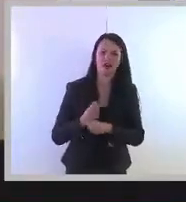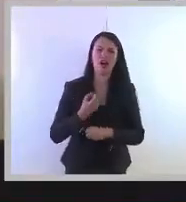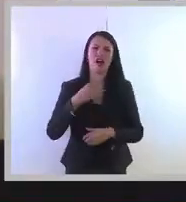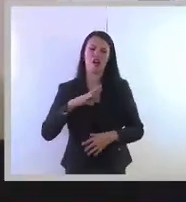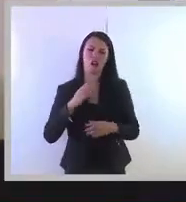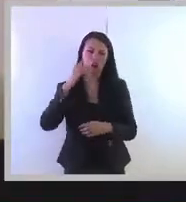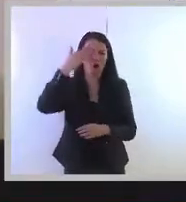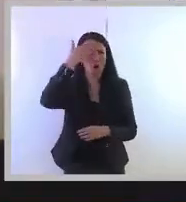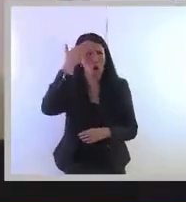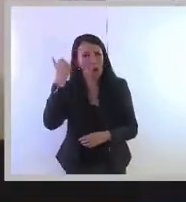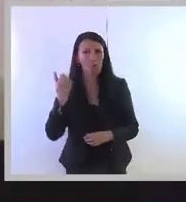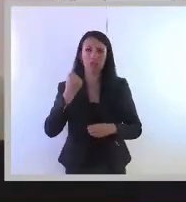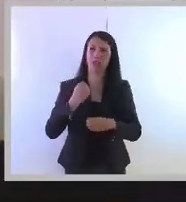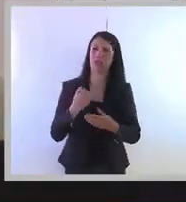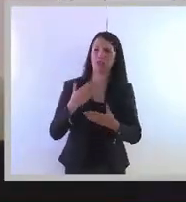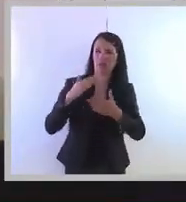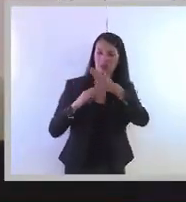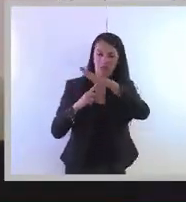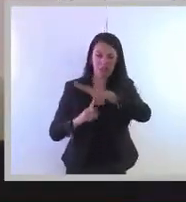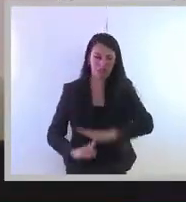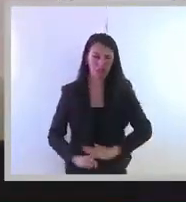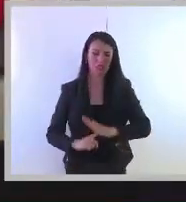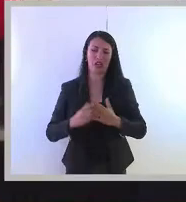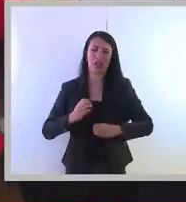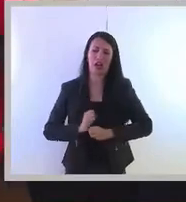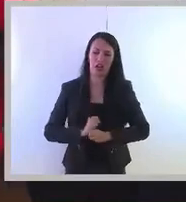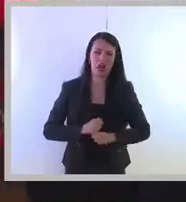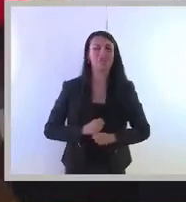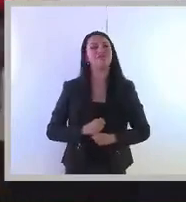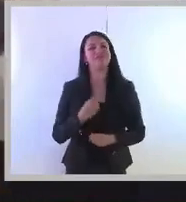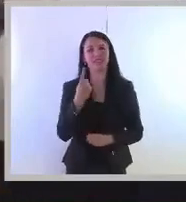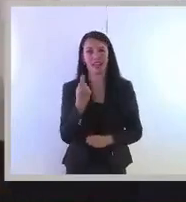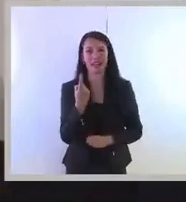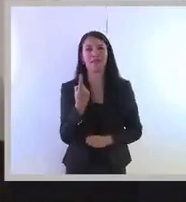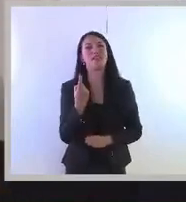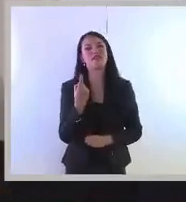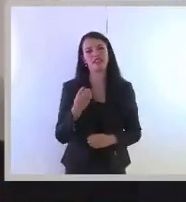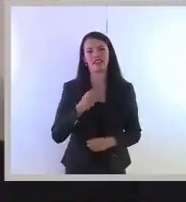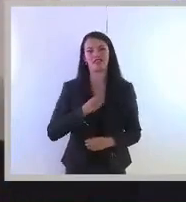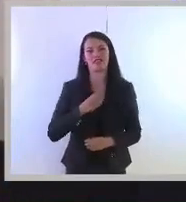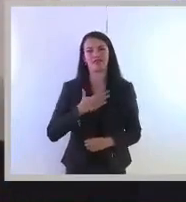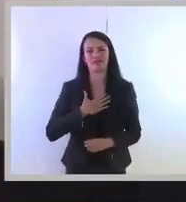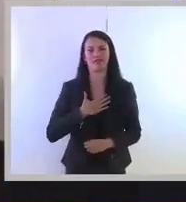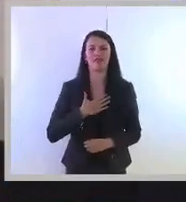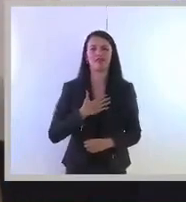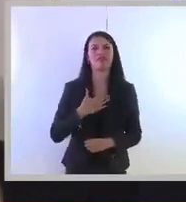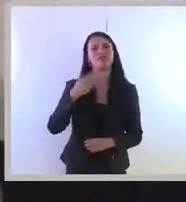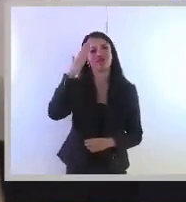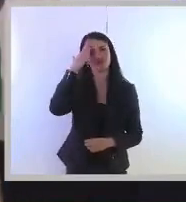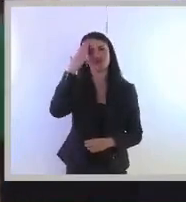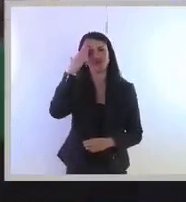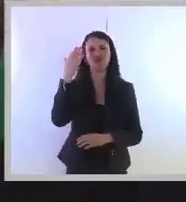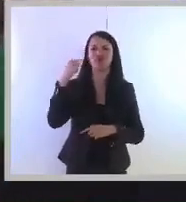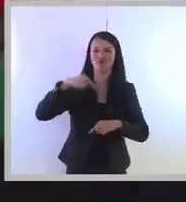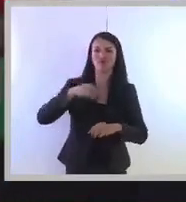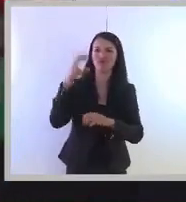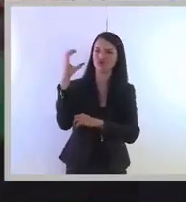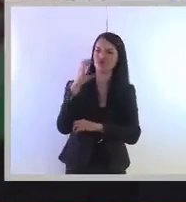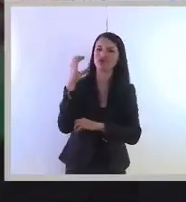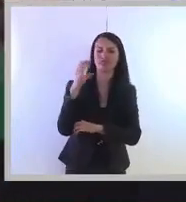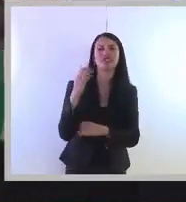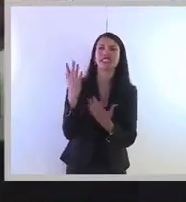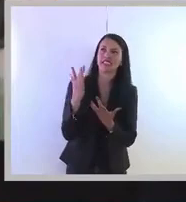hambre, pero también de falta de oportunidades. Yo sé que Colombia está esperando